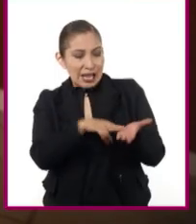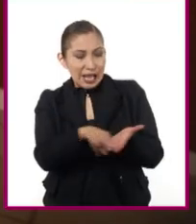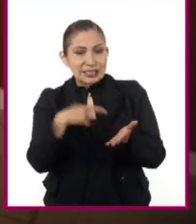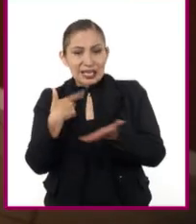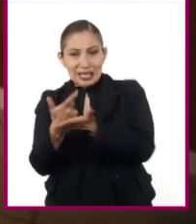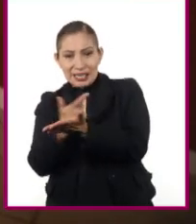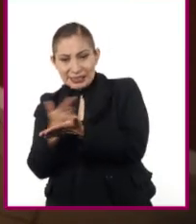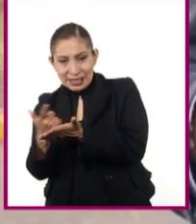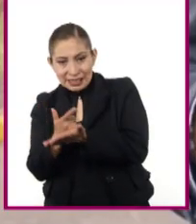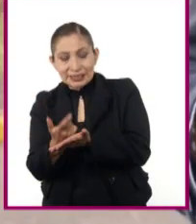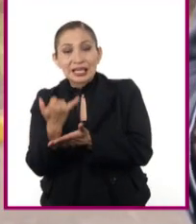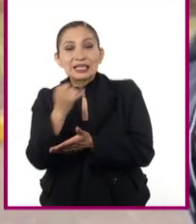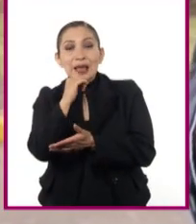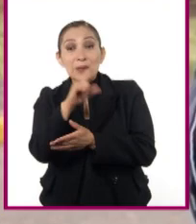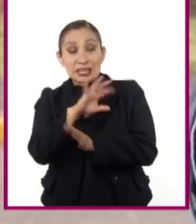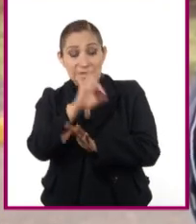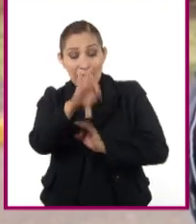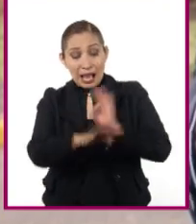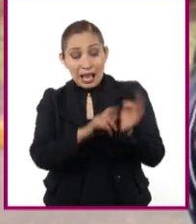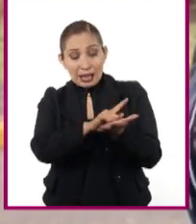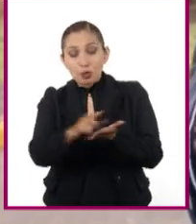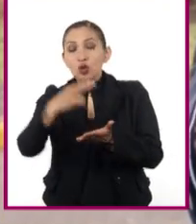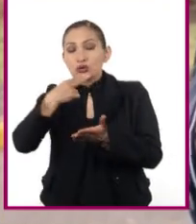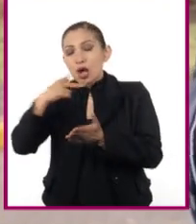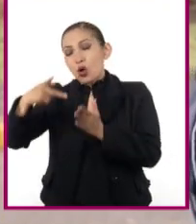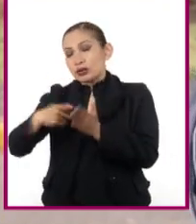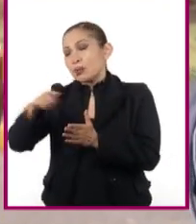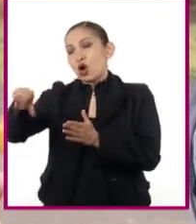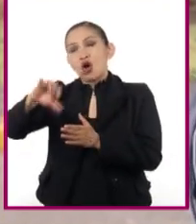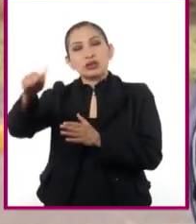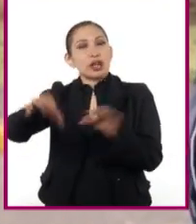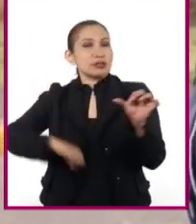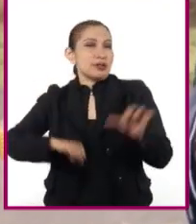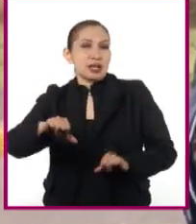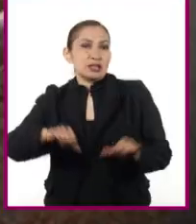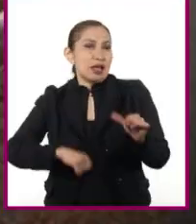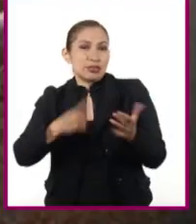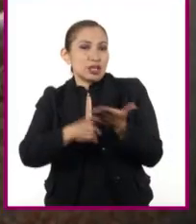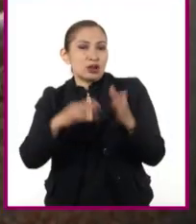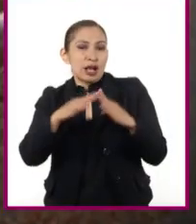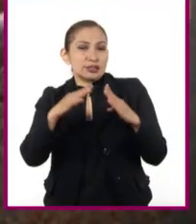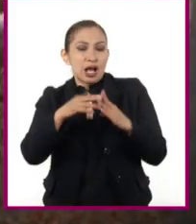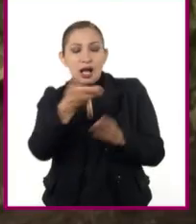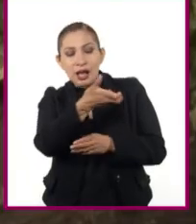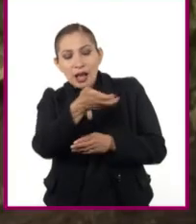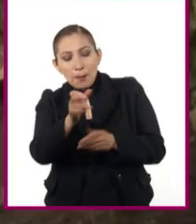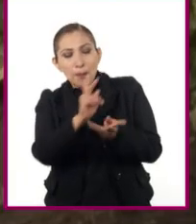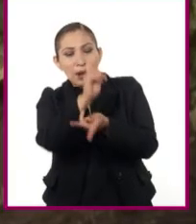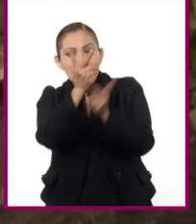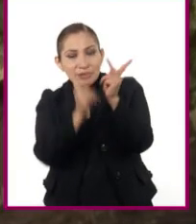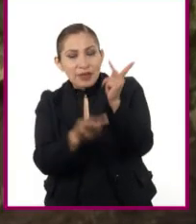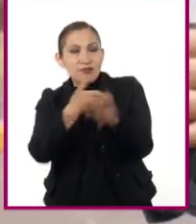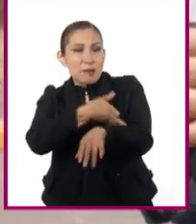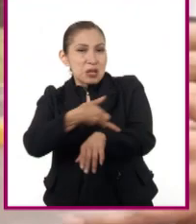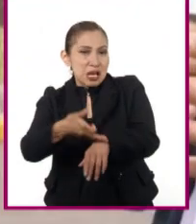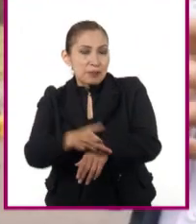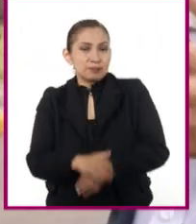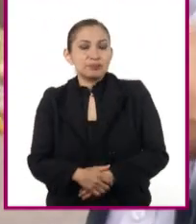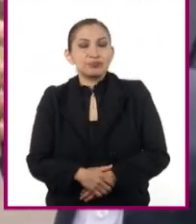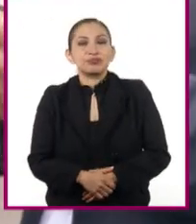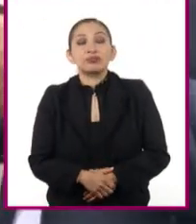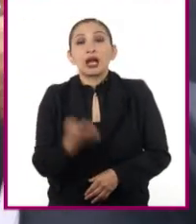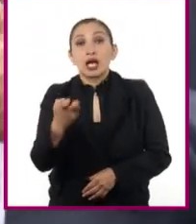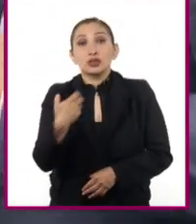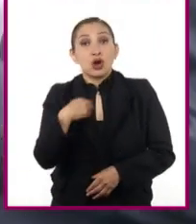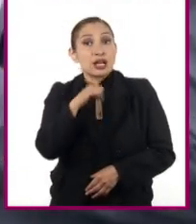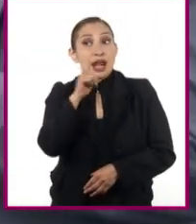negras como grises, okay, y una vez tratadas, su reuso en alguna actividad productiva como es la agricultura a través de huertos familiares. Todo